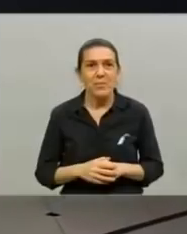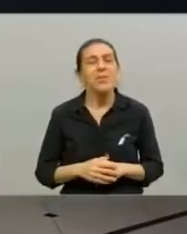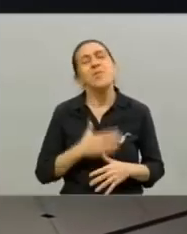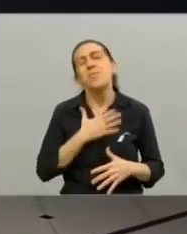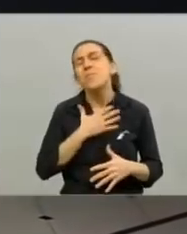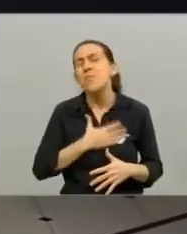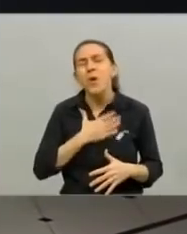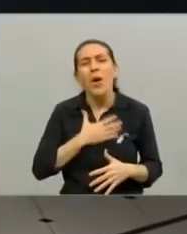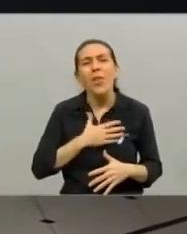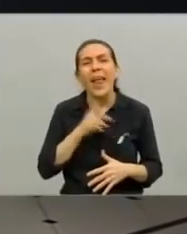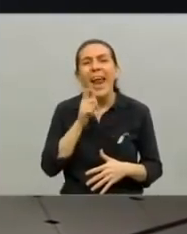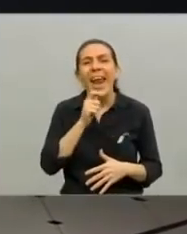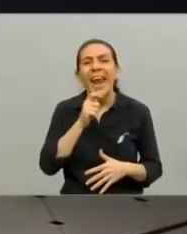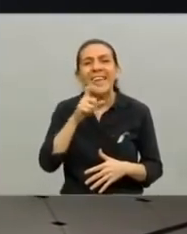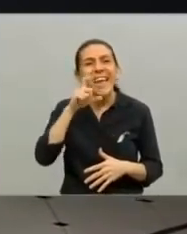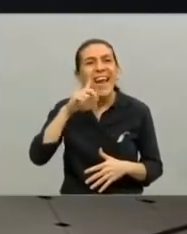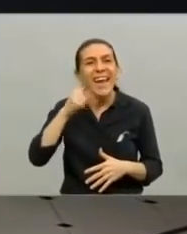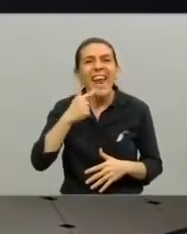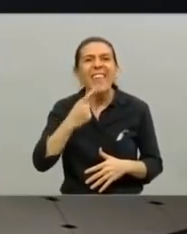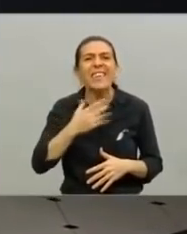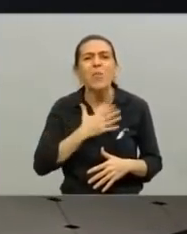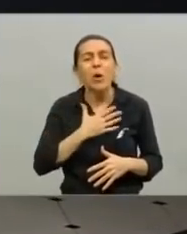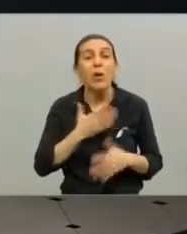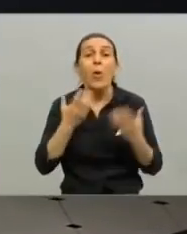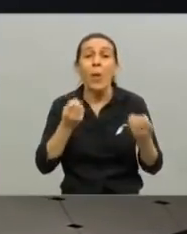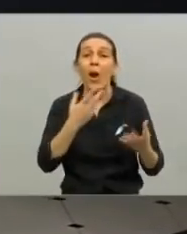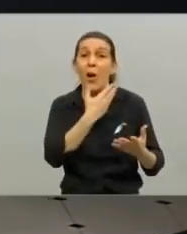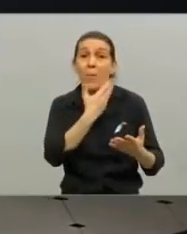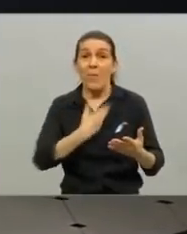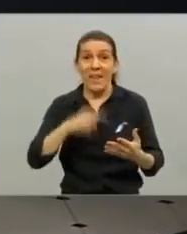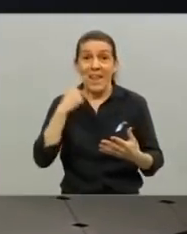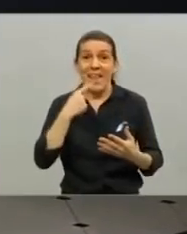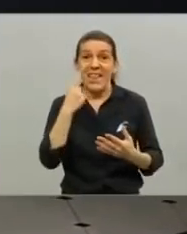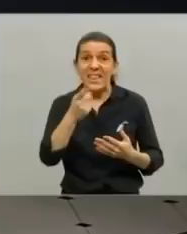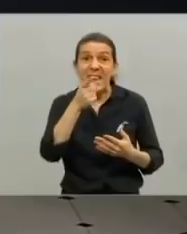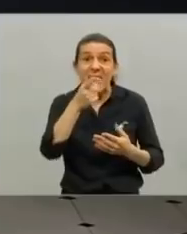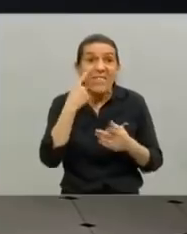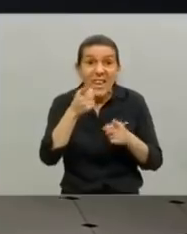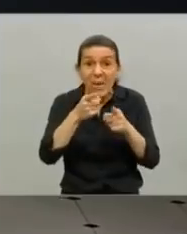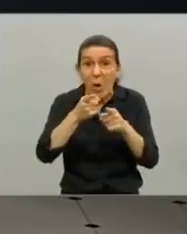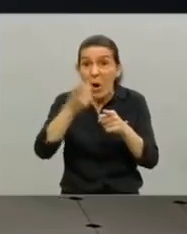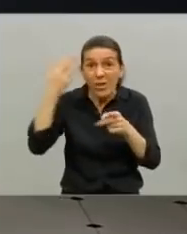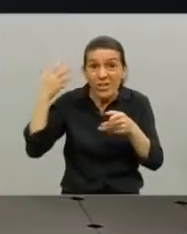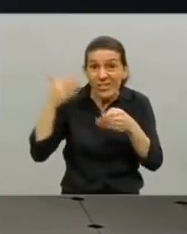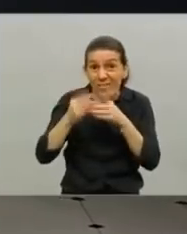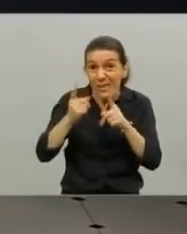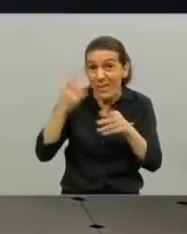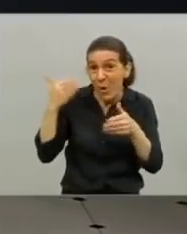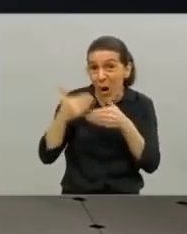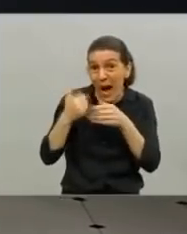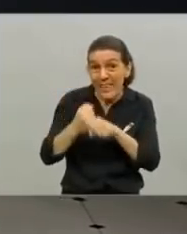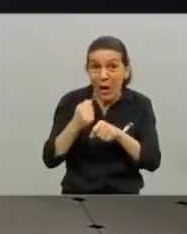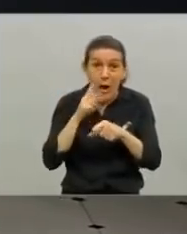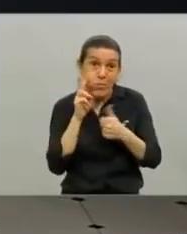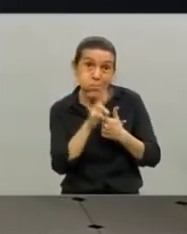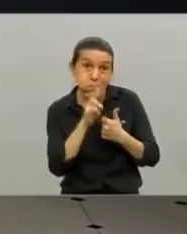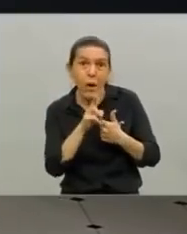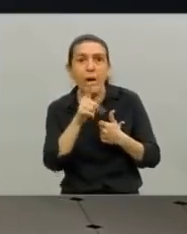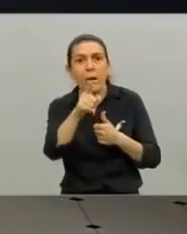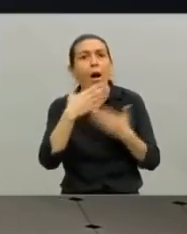Muy contenta. Qué bueno. Bueno, todo esto que acabas de ver y todo esto que acaba de pasar es mérito tuyo. que